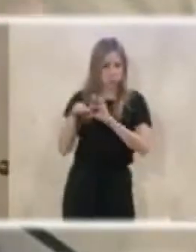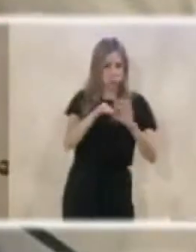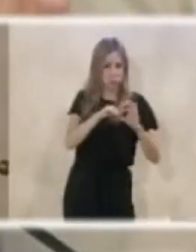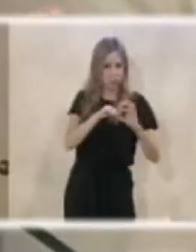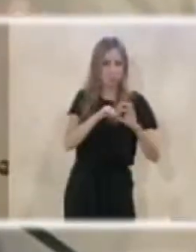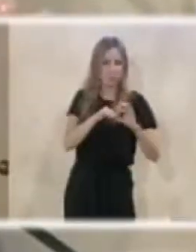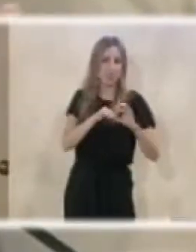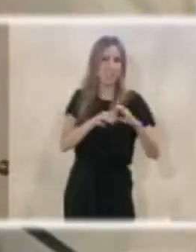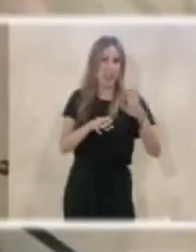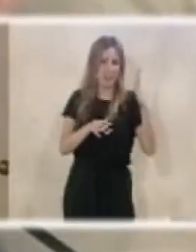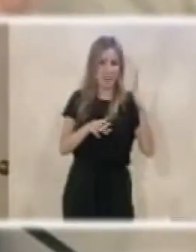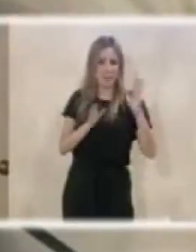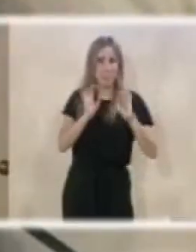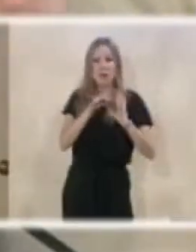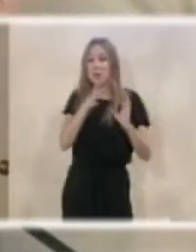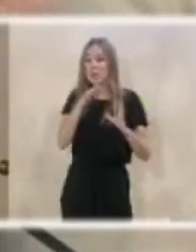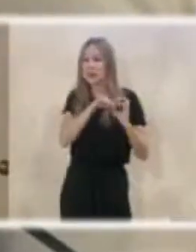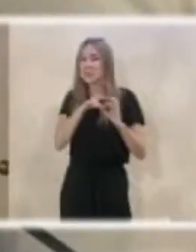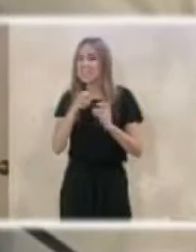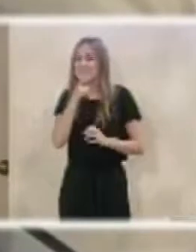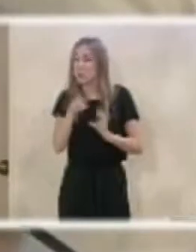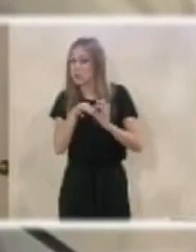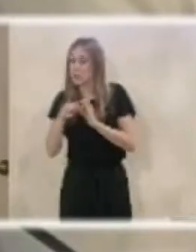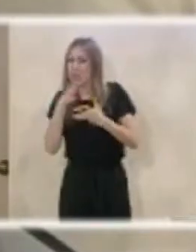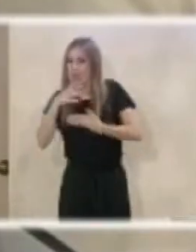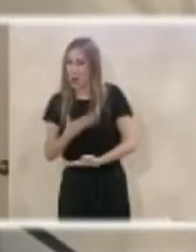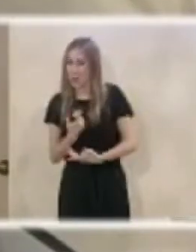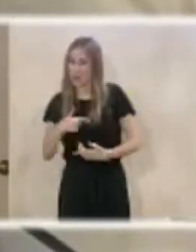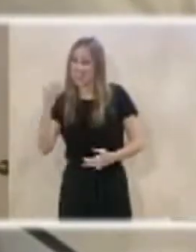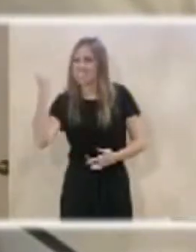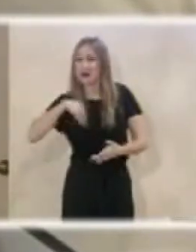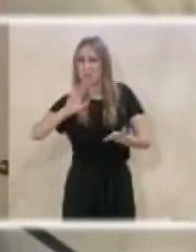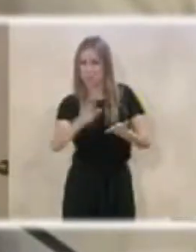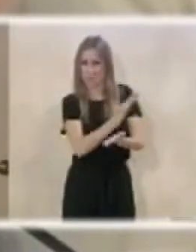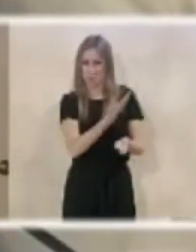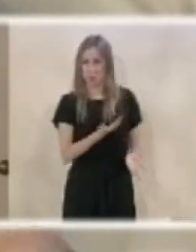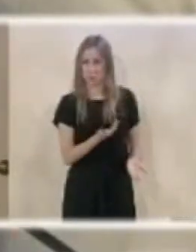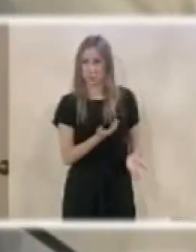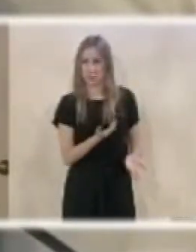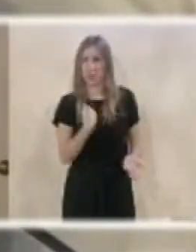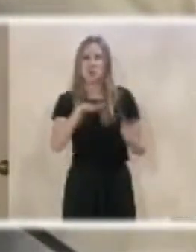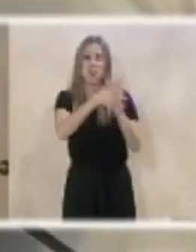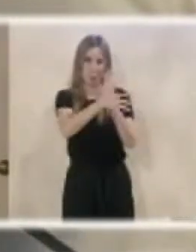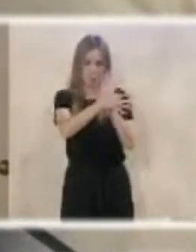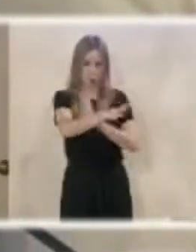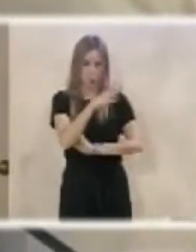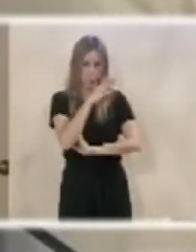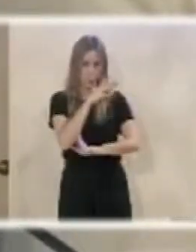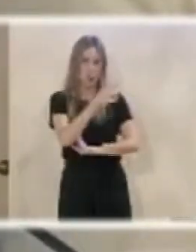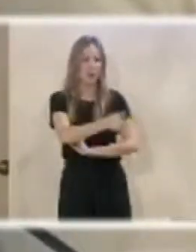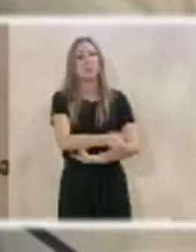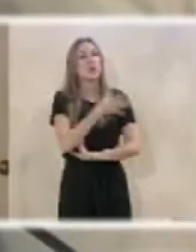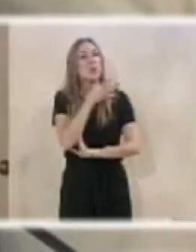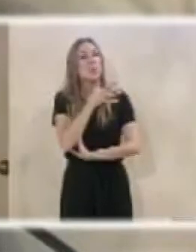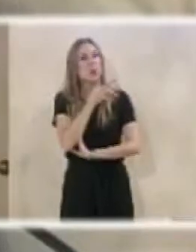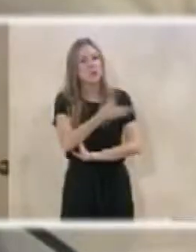no es un discurso del momento, es una izquierda, de verdad, ese discurso está trasnochado. Y le explico por qué. Mire, y le